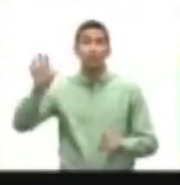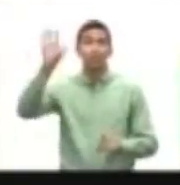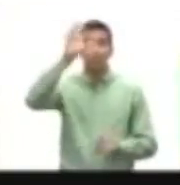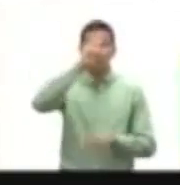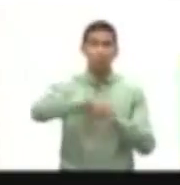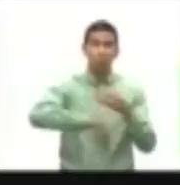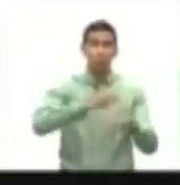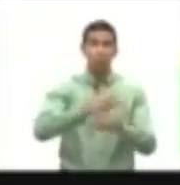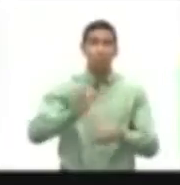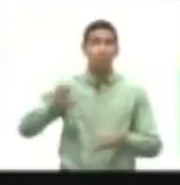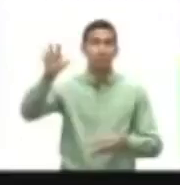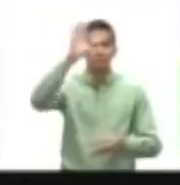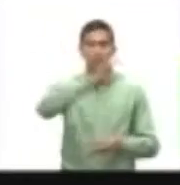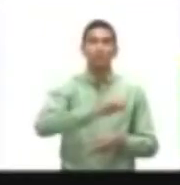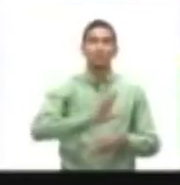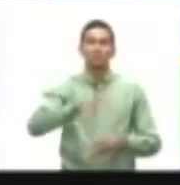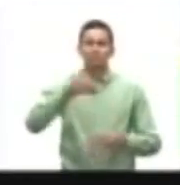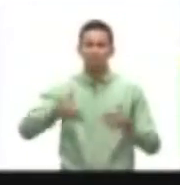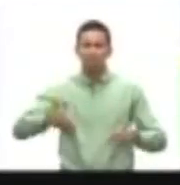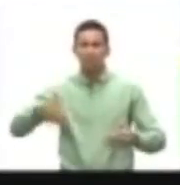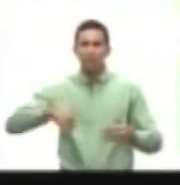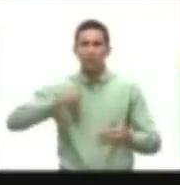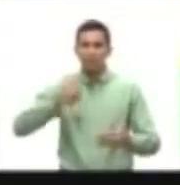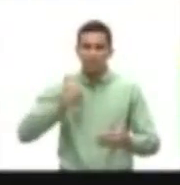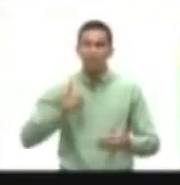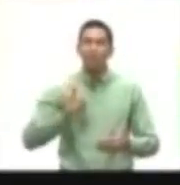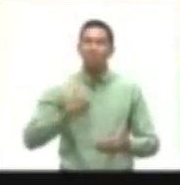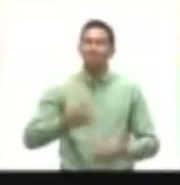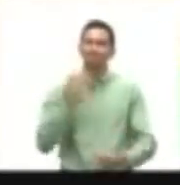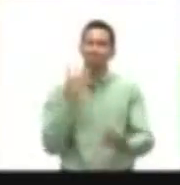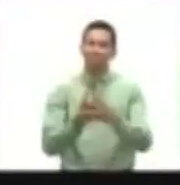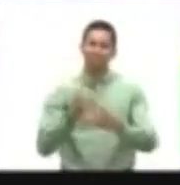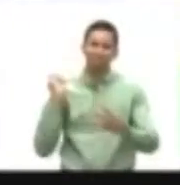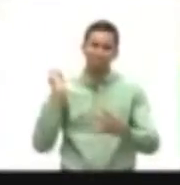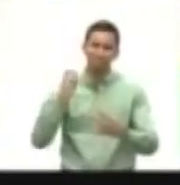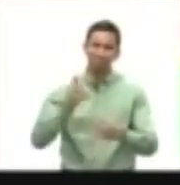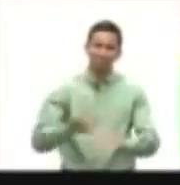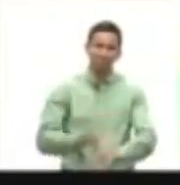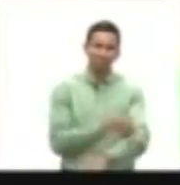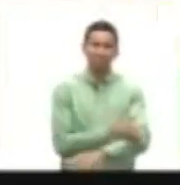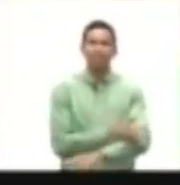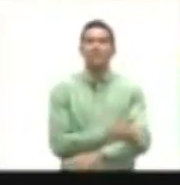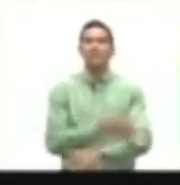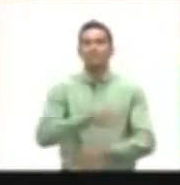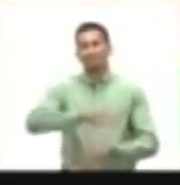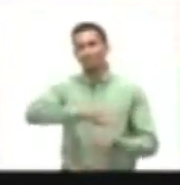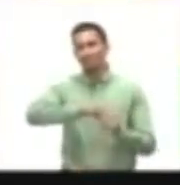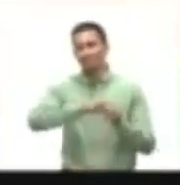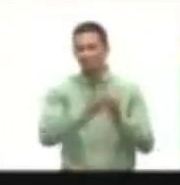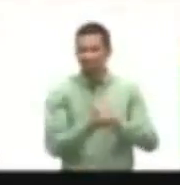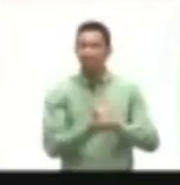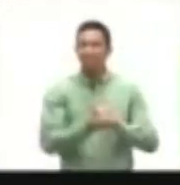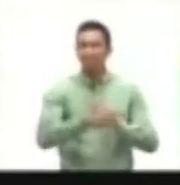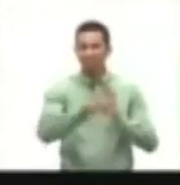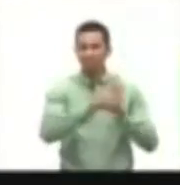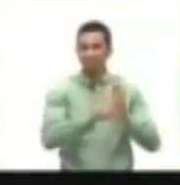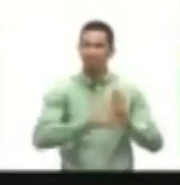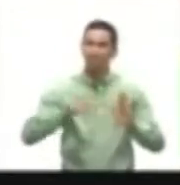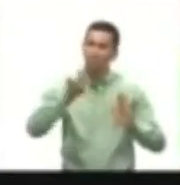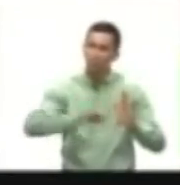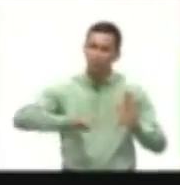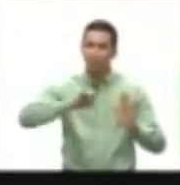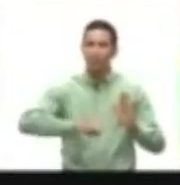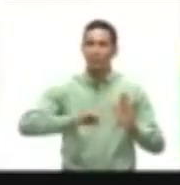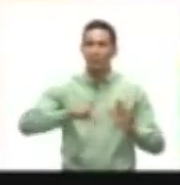criminales menores purgan cárcel desde temprana edad. Urgen reformas profundas que desestimulen la utilización de menores de